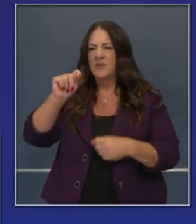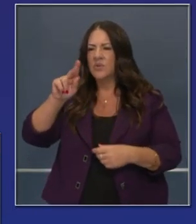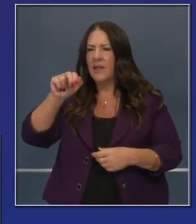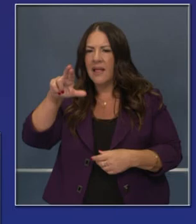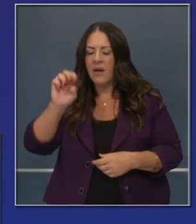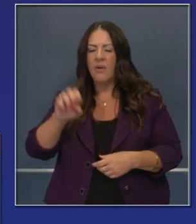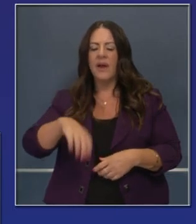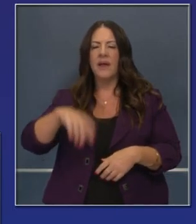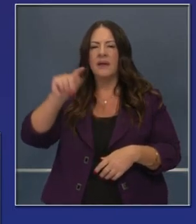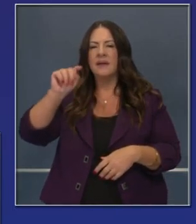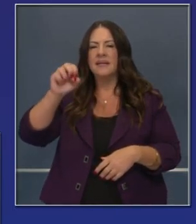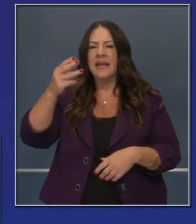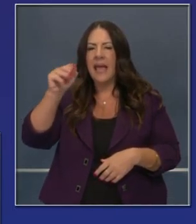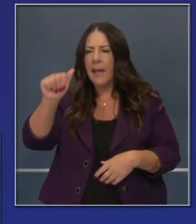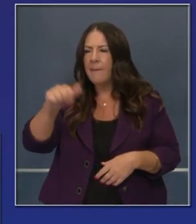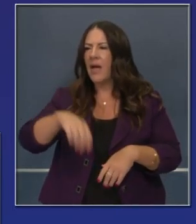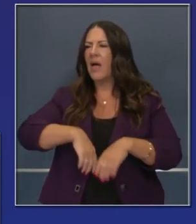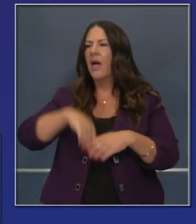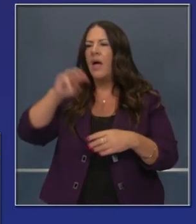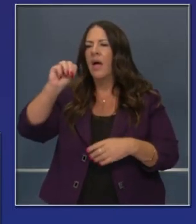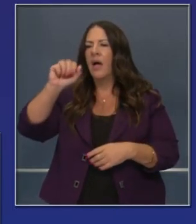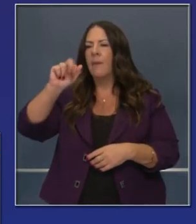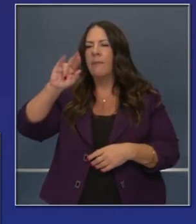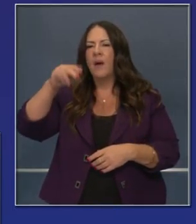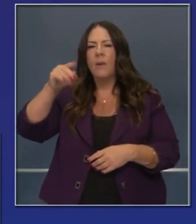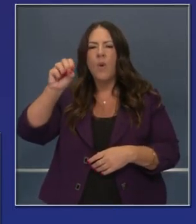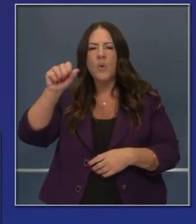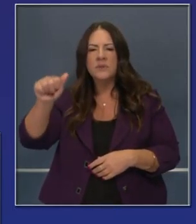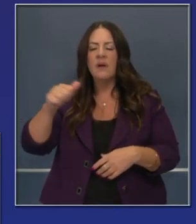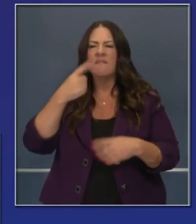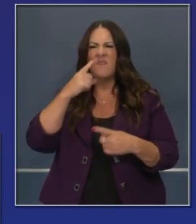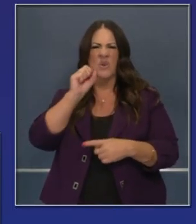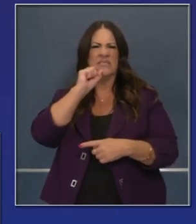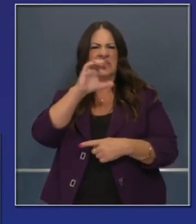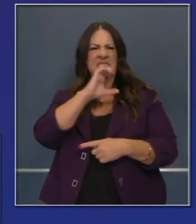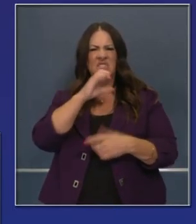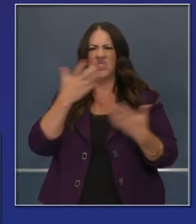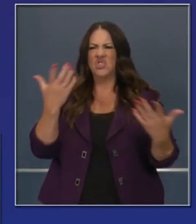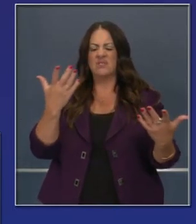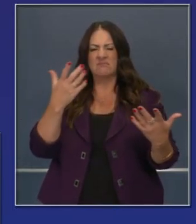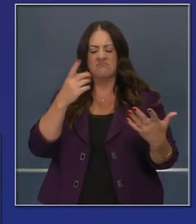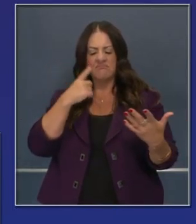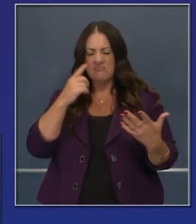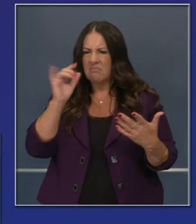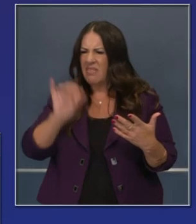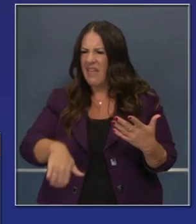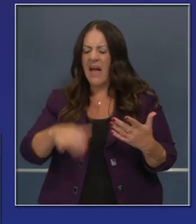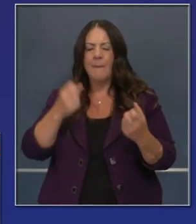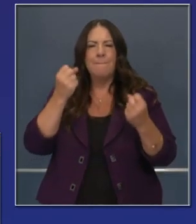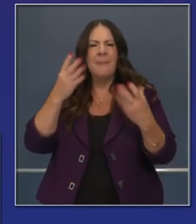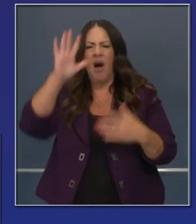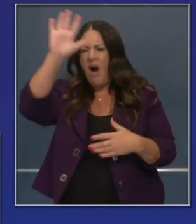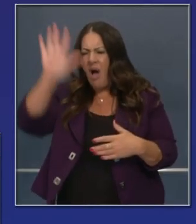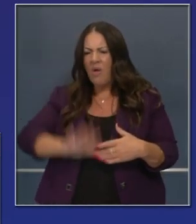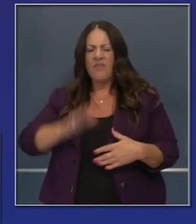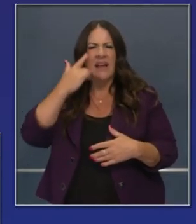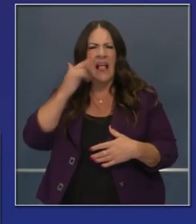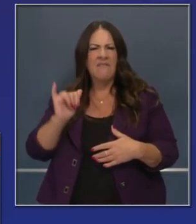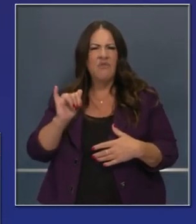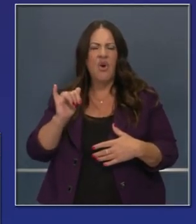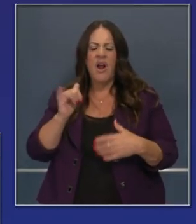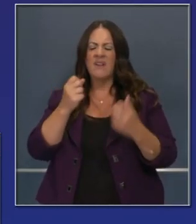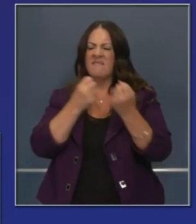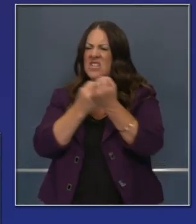disponibles a distintos condados, Tulare, Tehama, Mariposa, ayudando a personas. Estamos viendo ayuda y